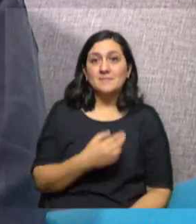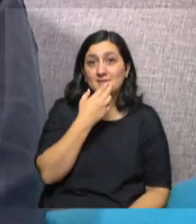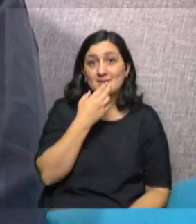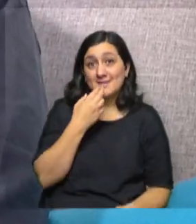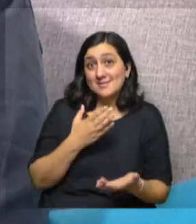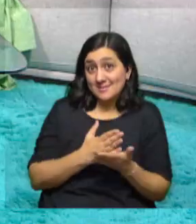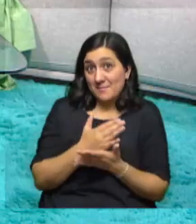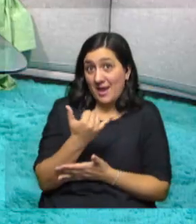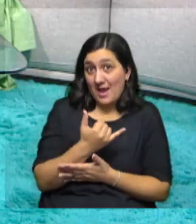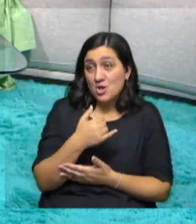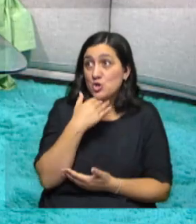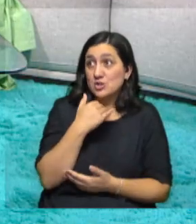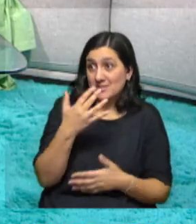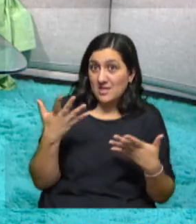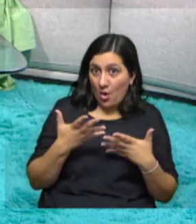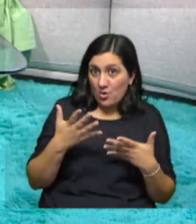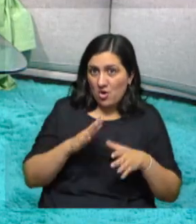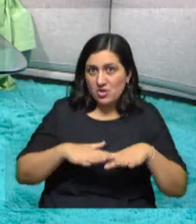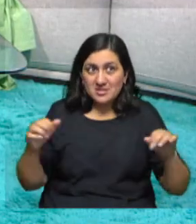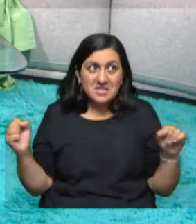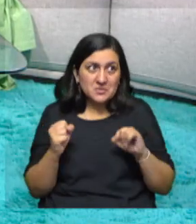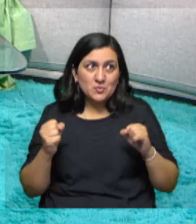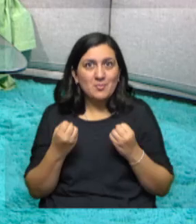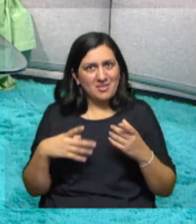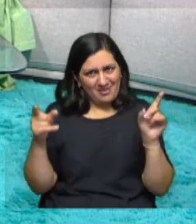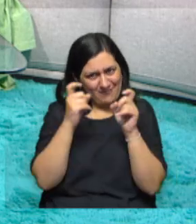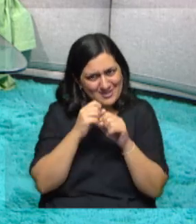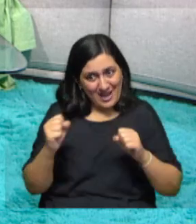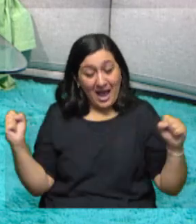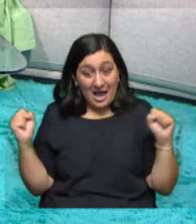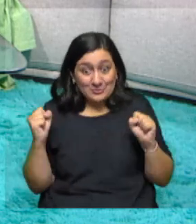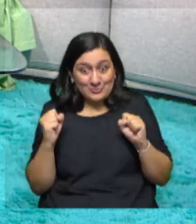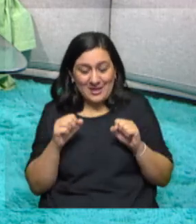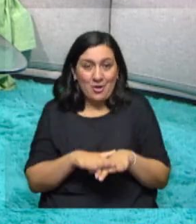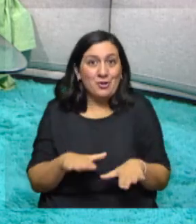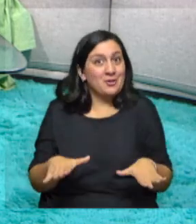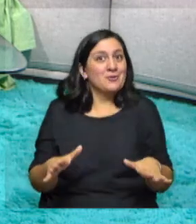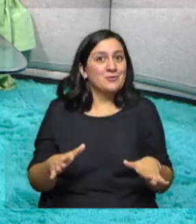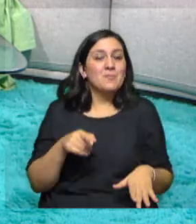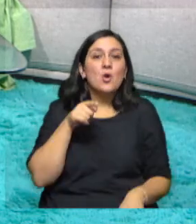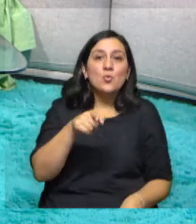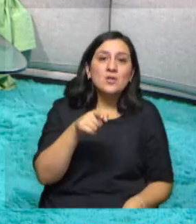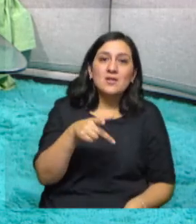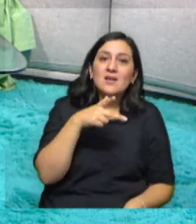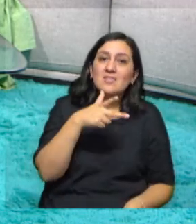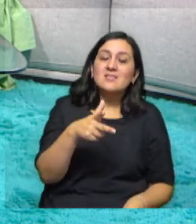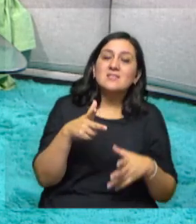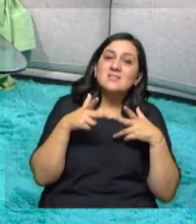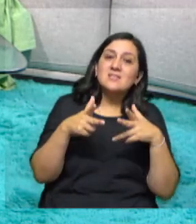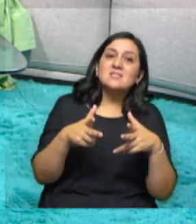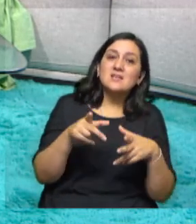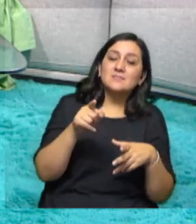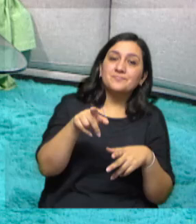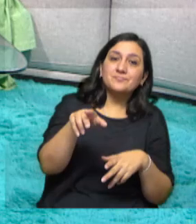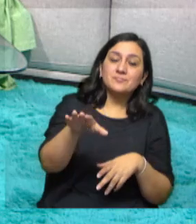hay. No sé si ahora los gurises se asustan, porque está difícil asustar a un gurí. Sí, ahora no, pero está fácil. A usted, Mario, le dicen el hombre de la bolsa, pero por